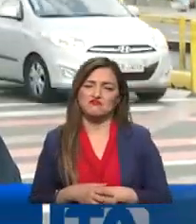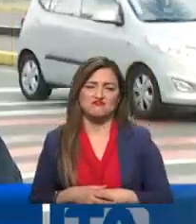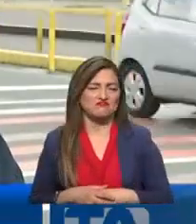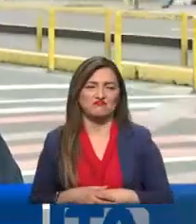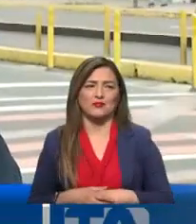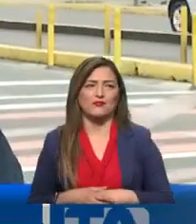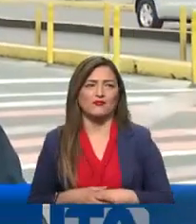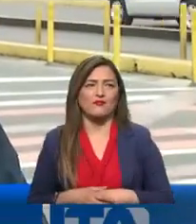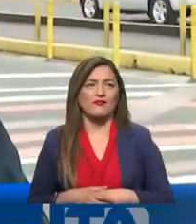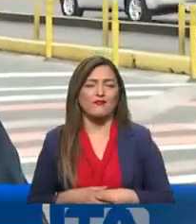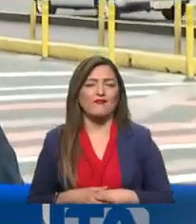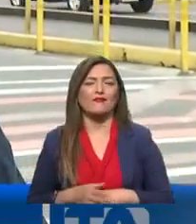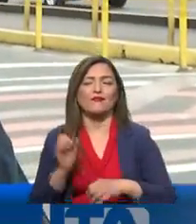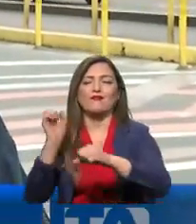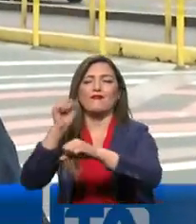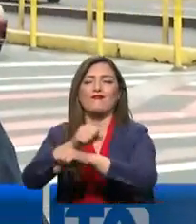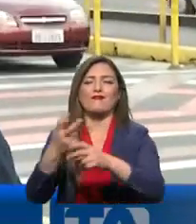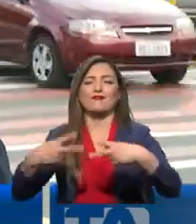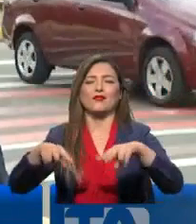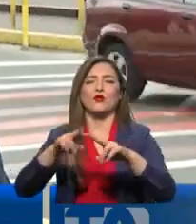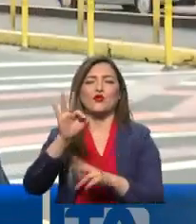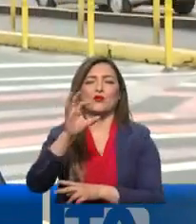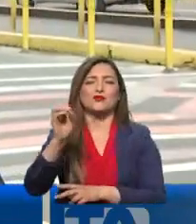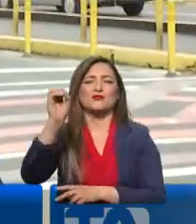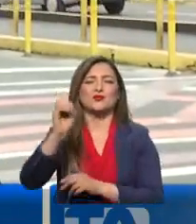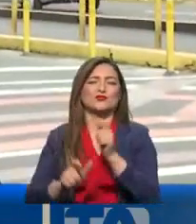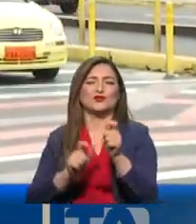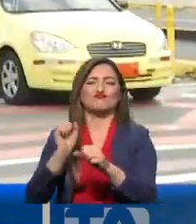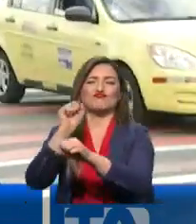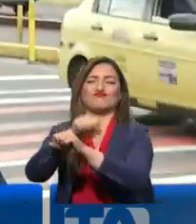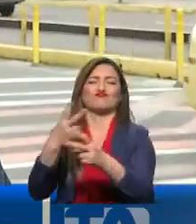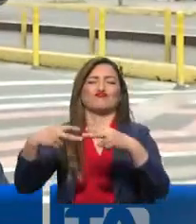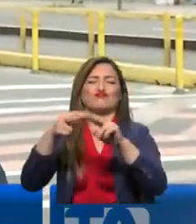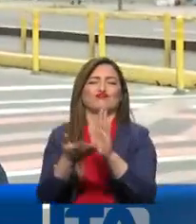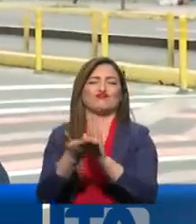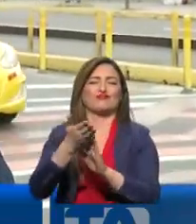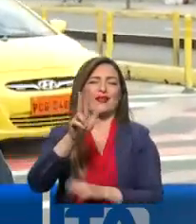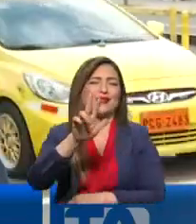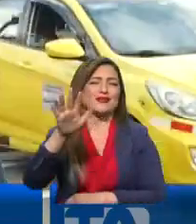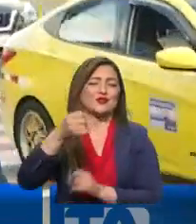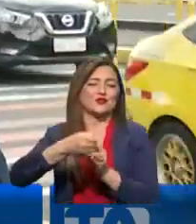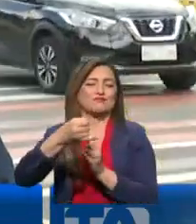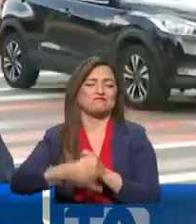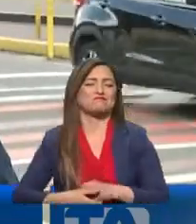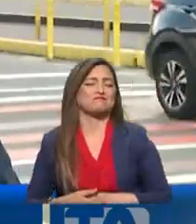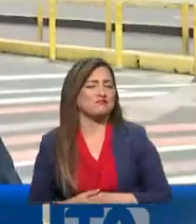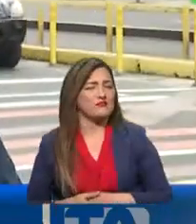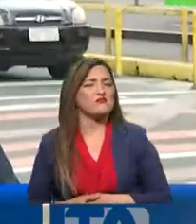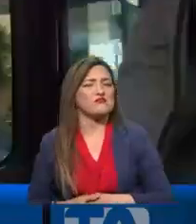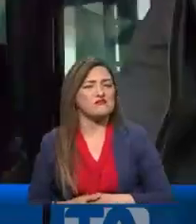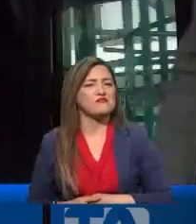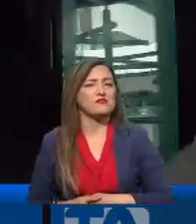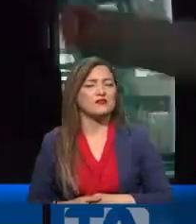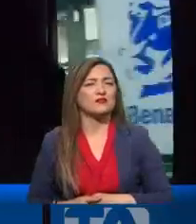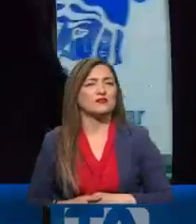de todo sentido común rechazamos el 90% ciudadanía rechaza enormemente esta pretensión de subida el precio de los